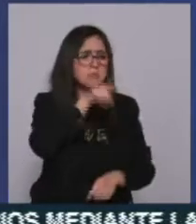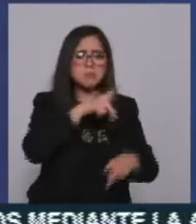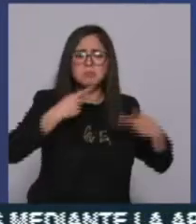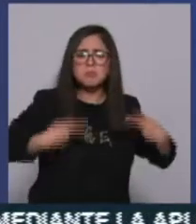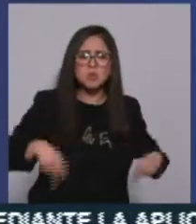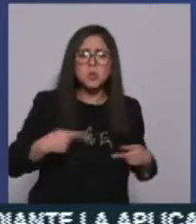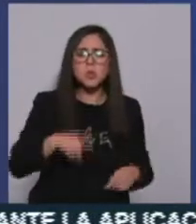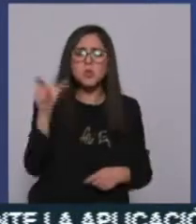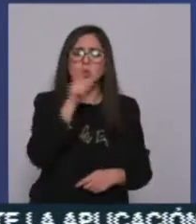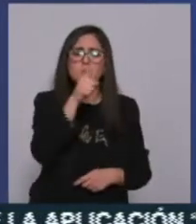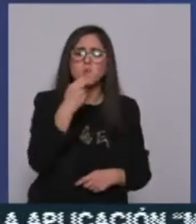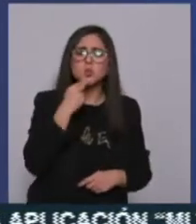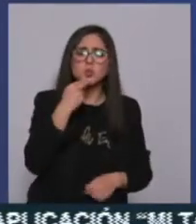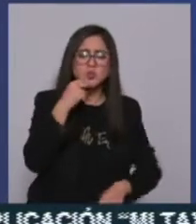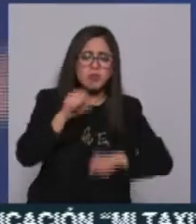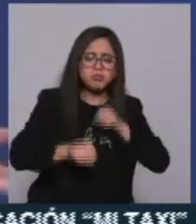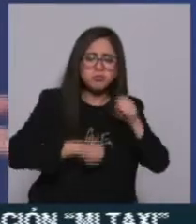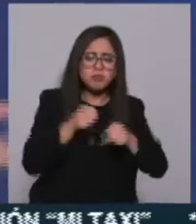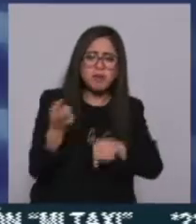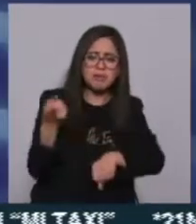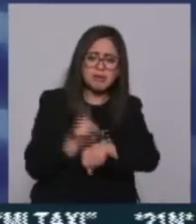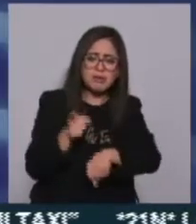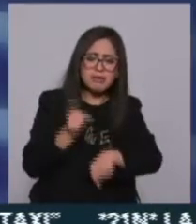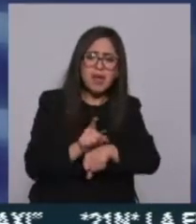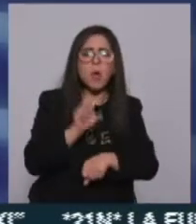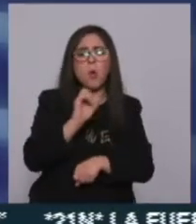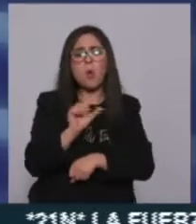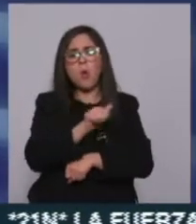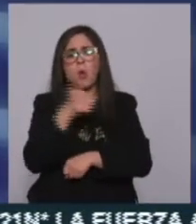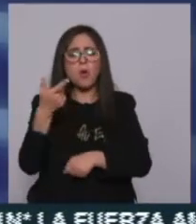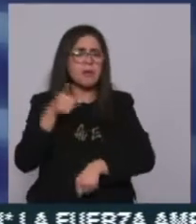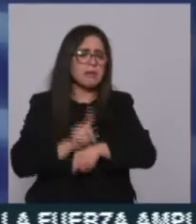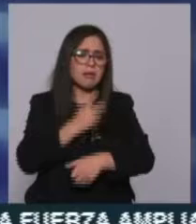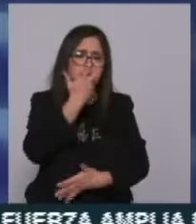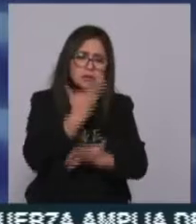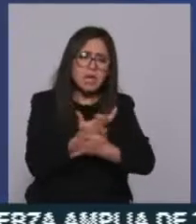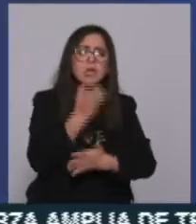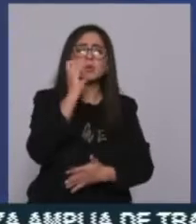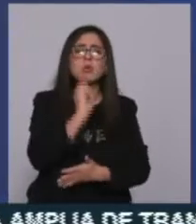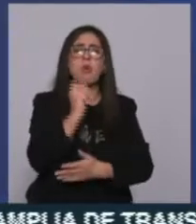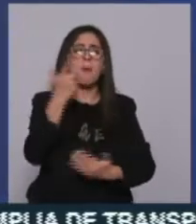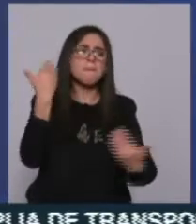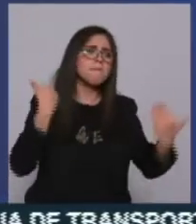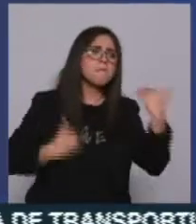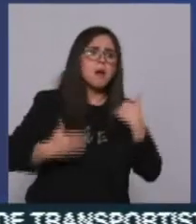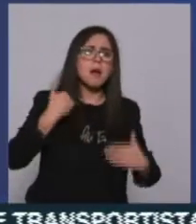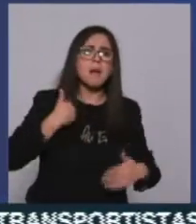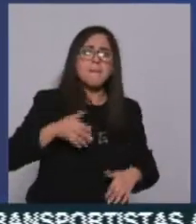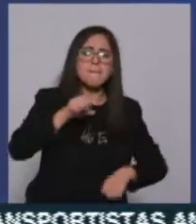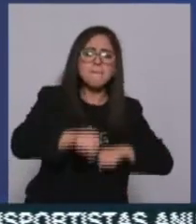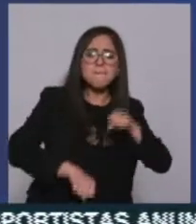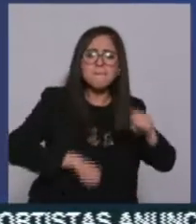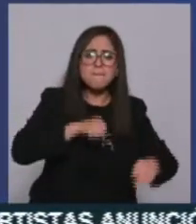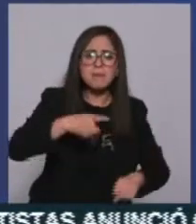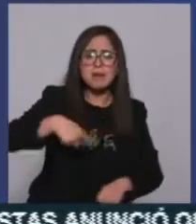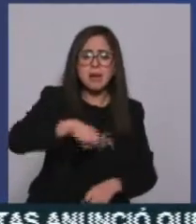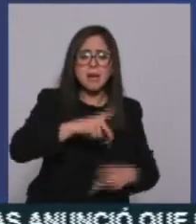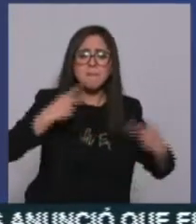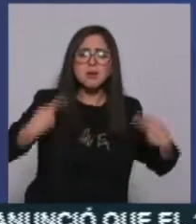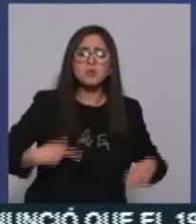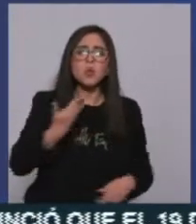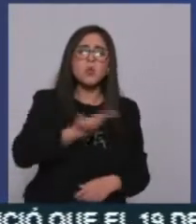utilizan prácticamente todos los días, hasta en sus días de descanso, cuando hay estas rodadas, para aquellas personas que lo hacen por salud,